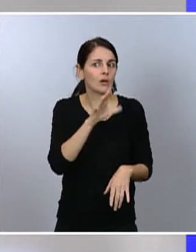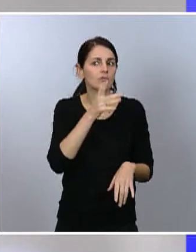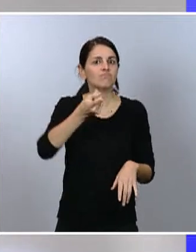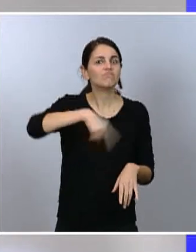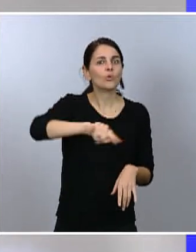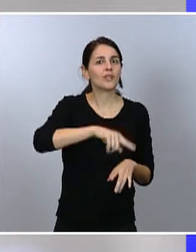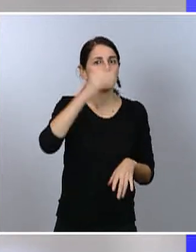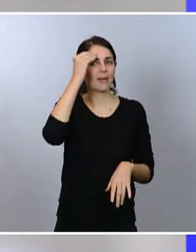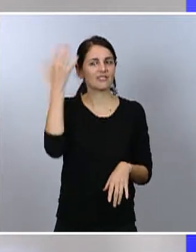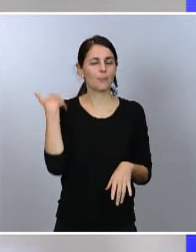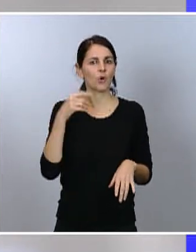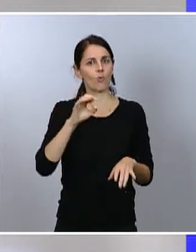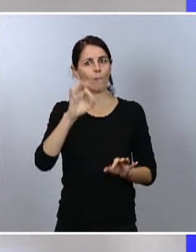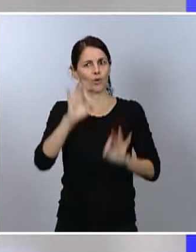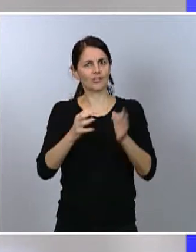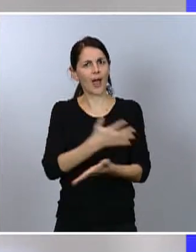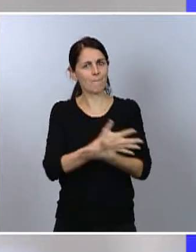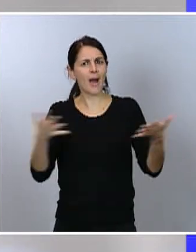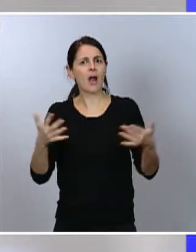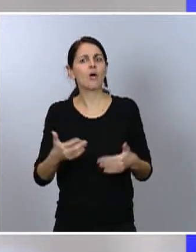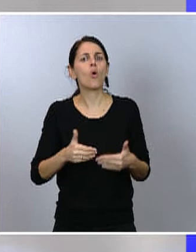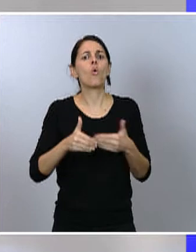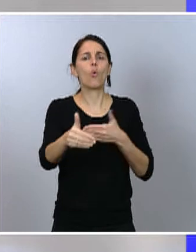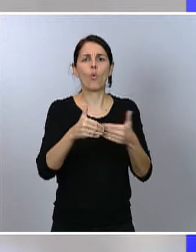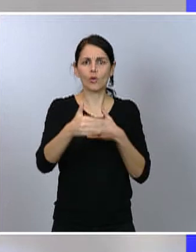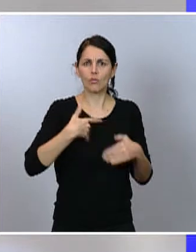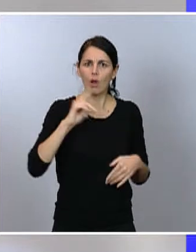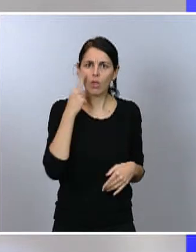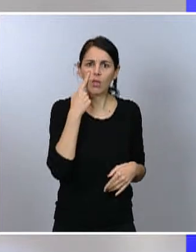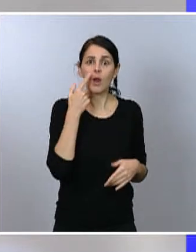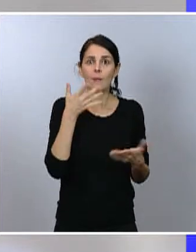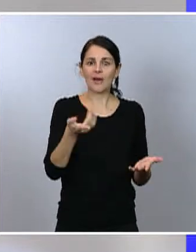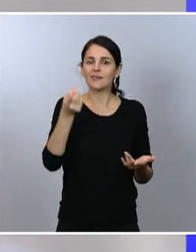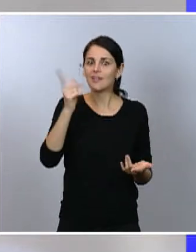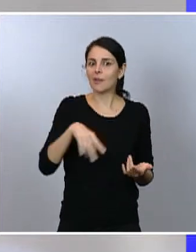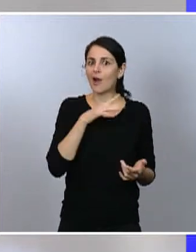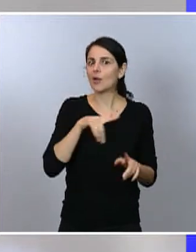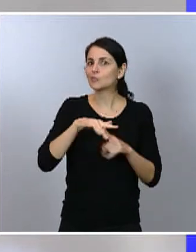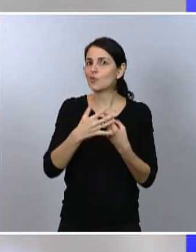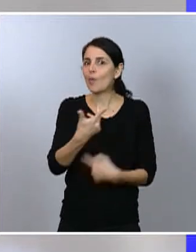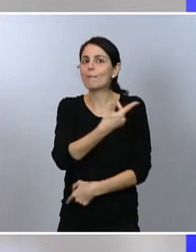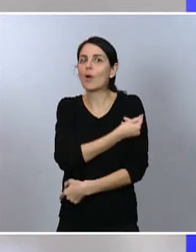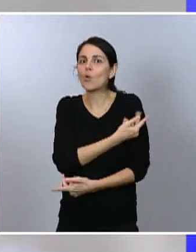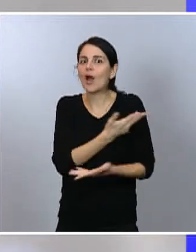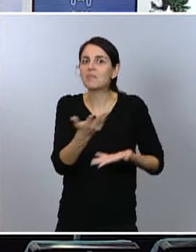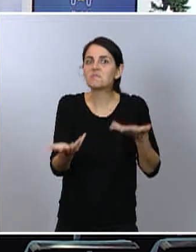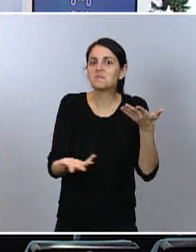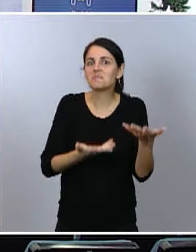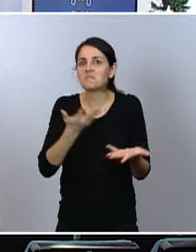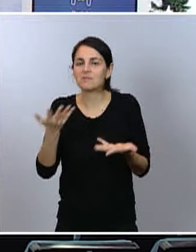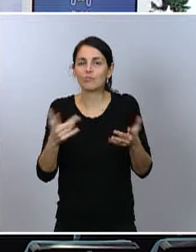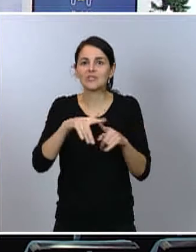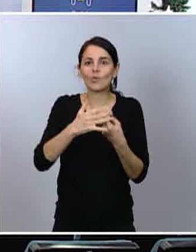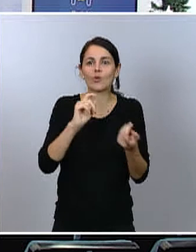cómo se podría multiplicar esta inmunidad de rebaño con la vacuna. Más o menos, cuándo podríamos estar seguros